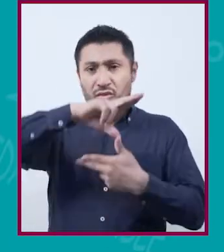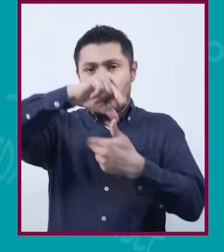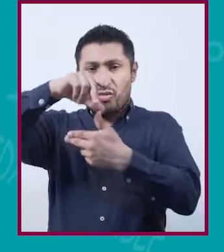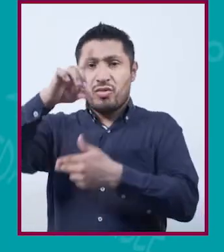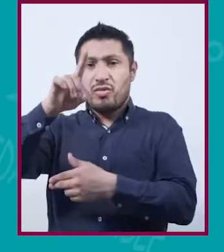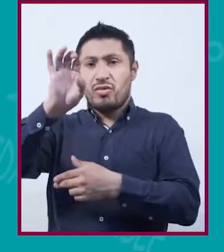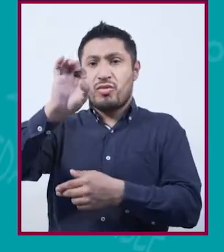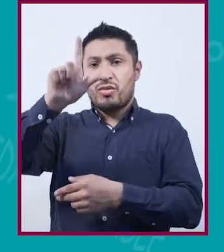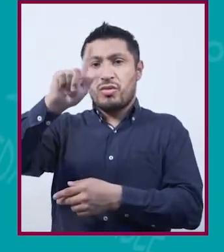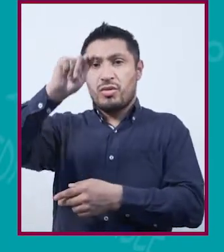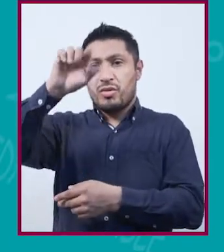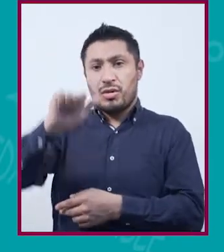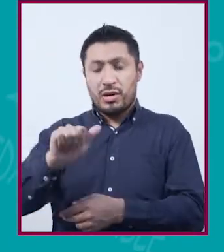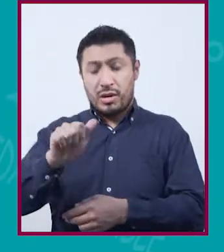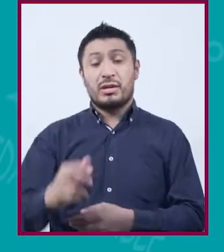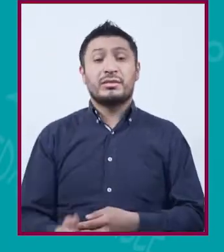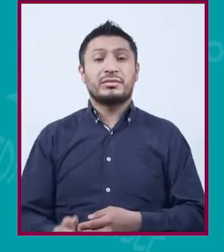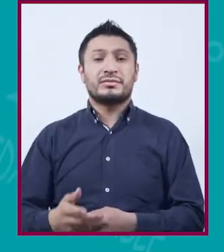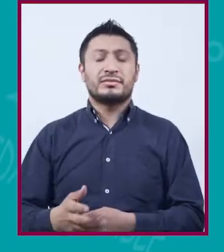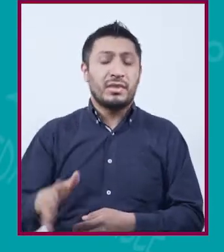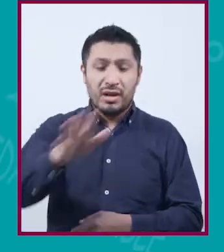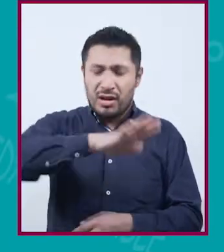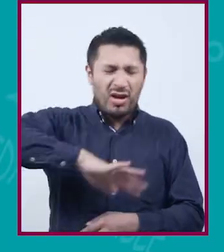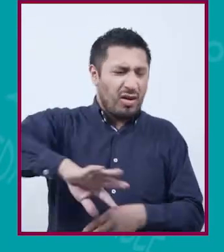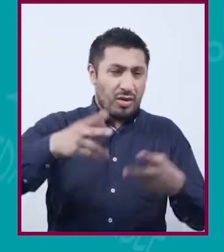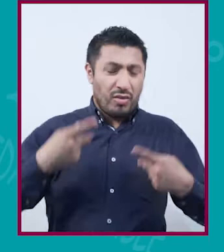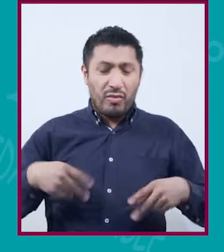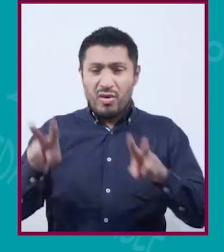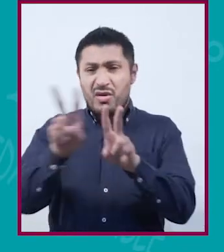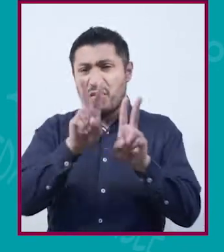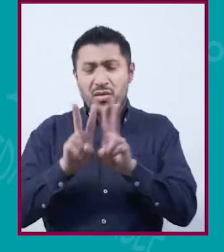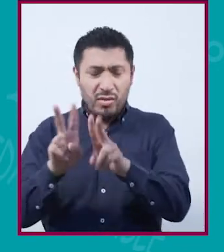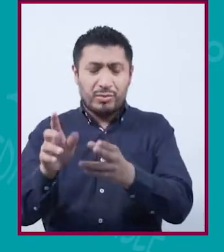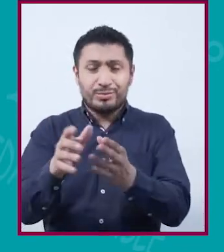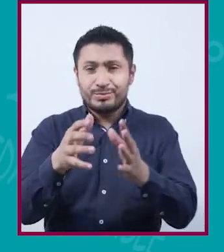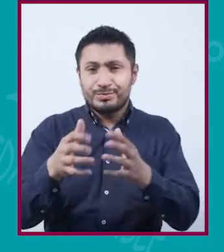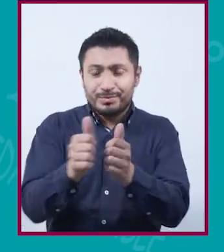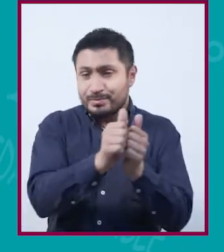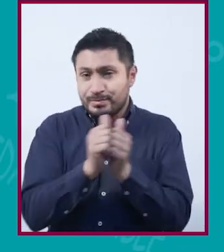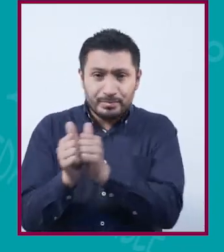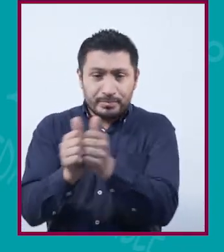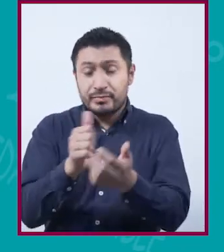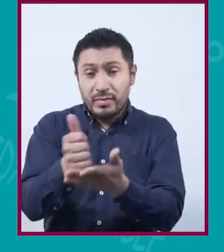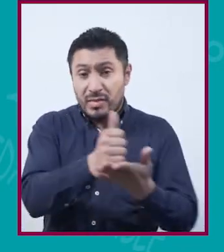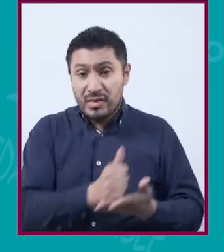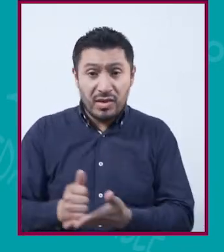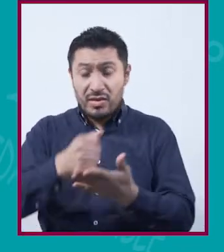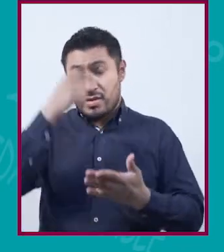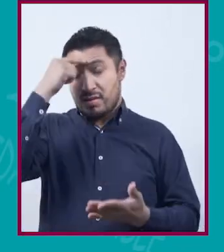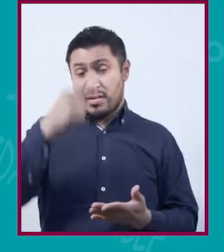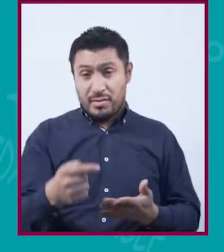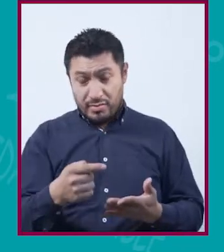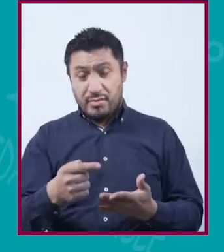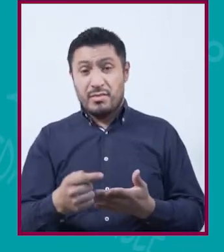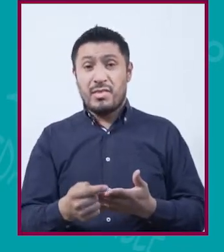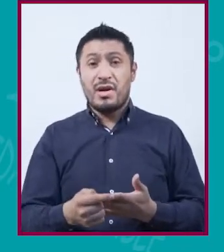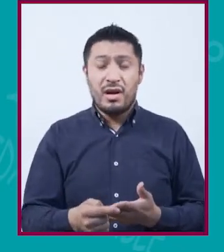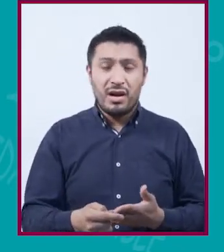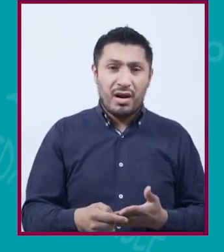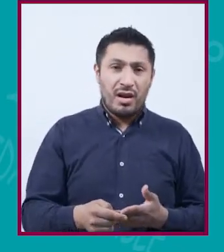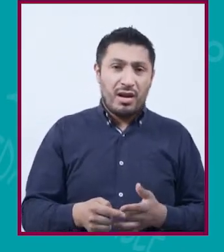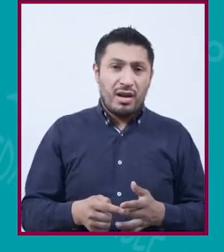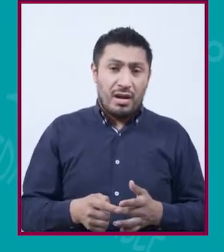ejemplo fue cuando pasó el huracán Delta. Entre todos los vecinos nos ayudamos para poder